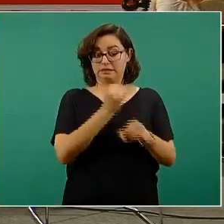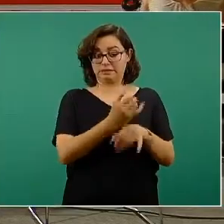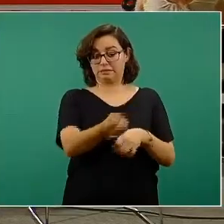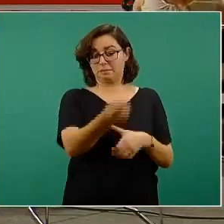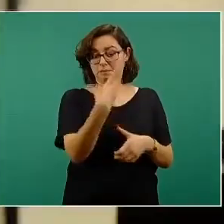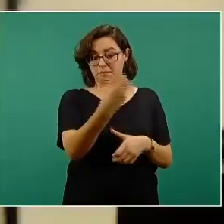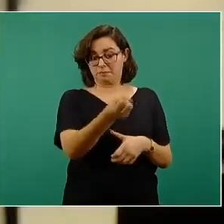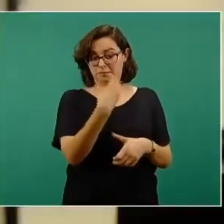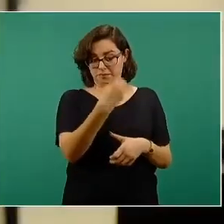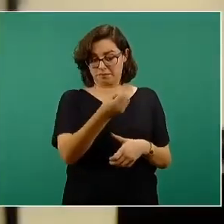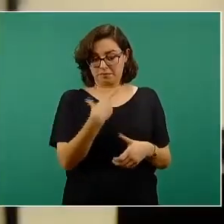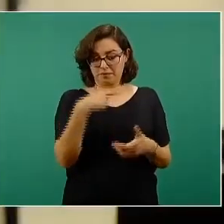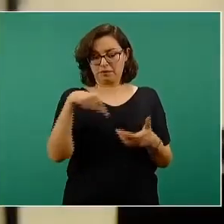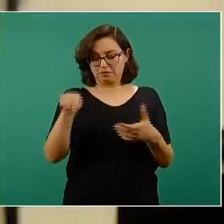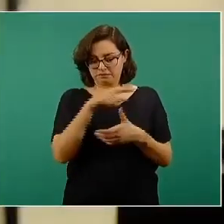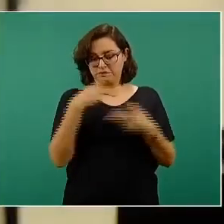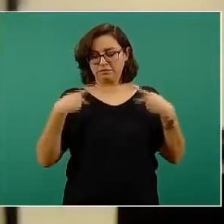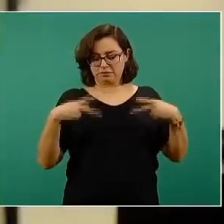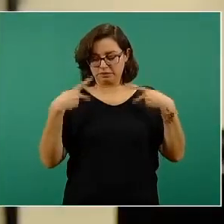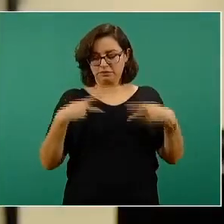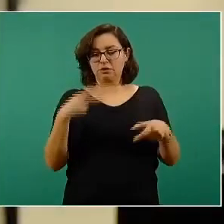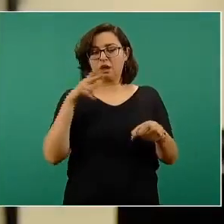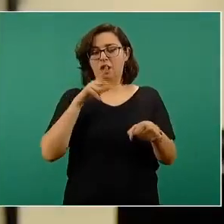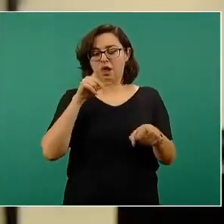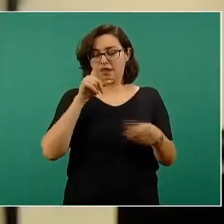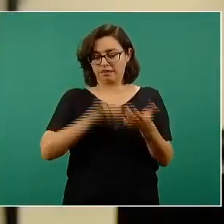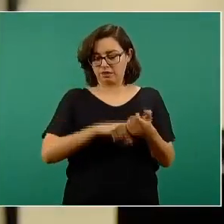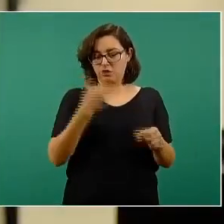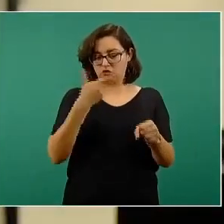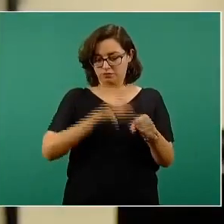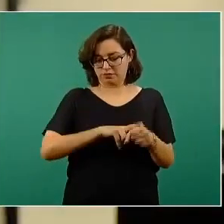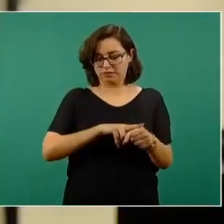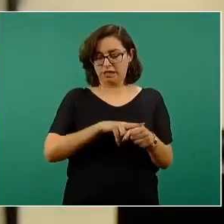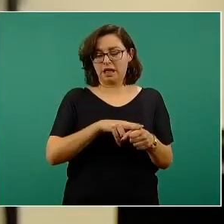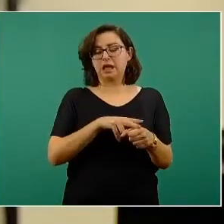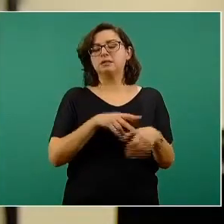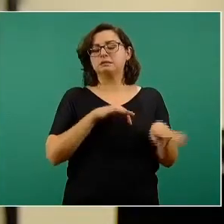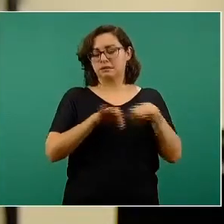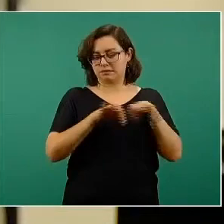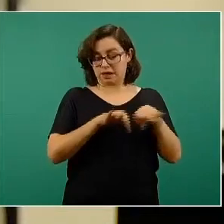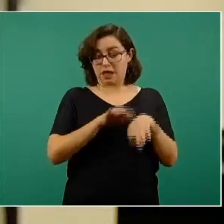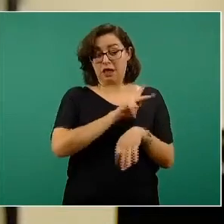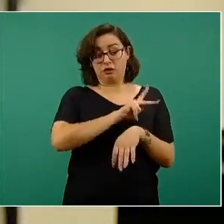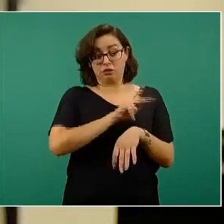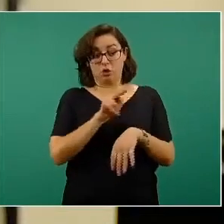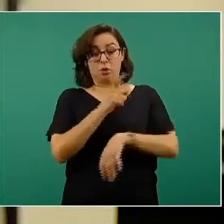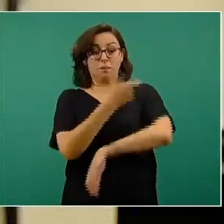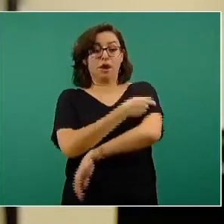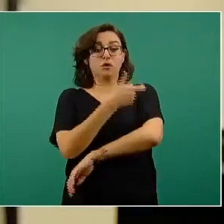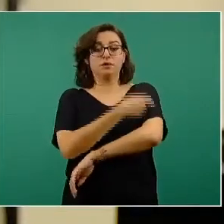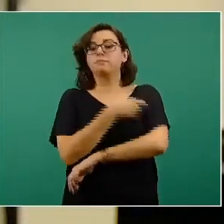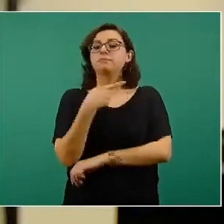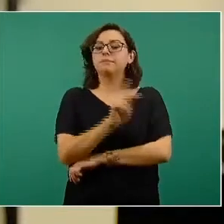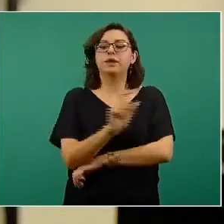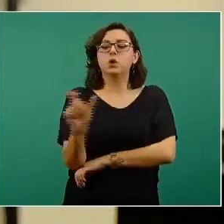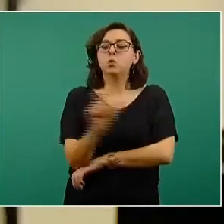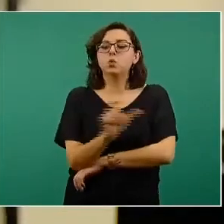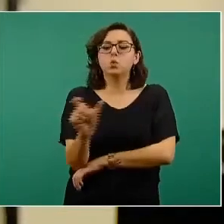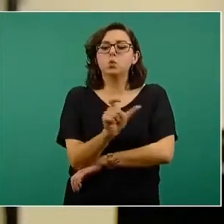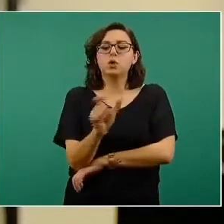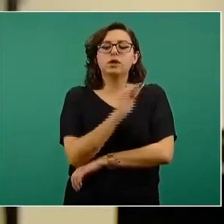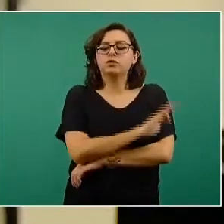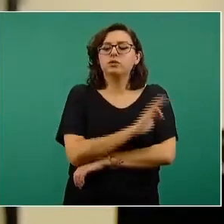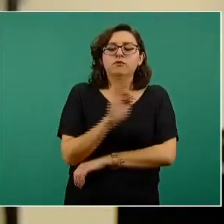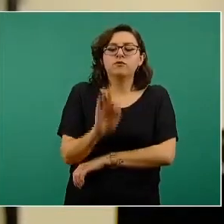queda claro que se va a vacunar a todo el personal de salud, pero lo que quieren saber es una fecha, bueno, tentativa, así como lo mencionaron en el caso de los